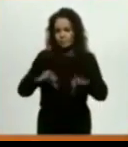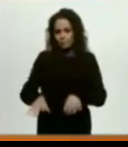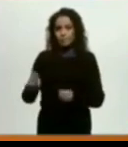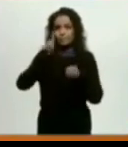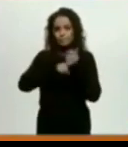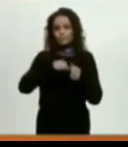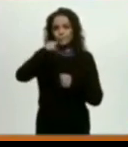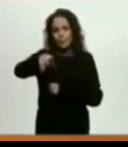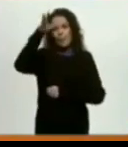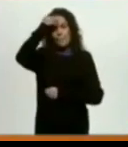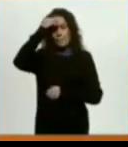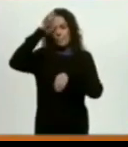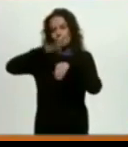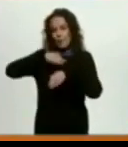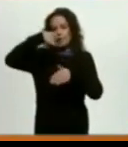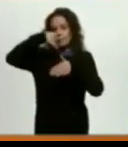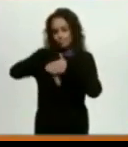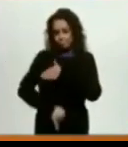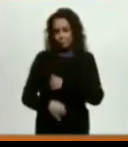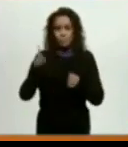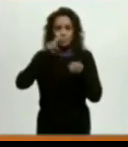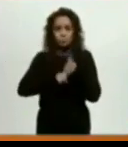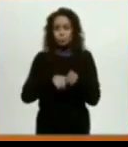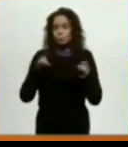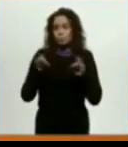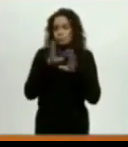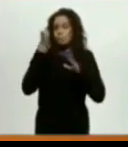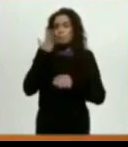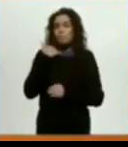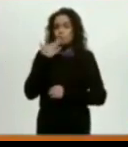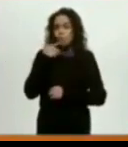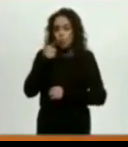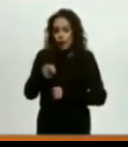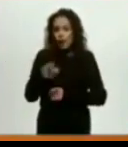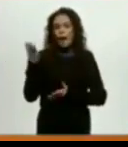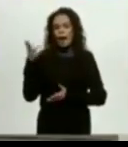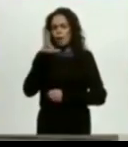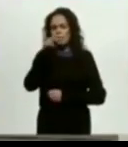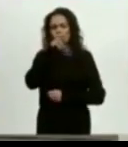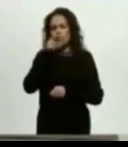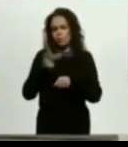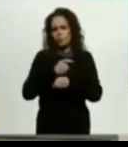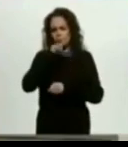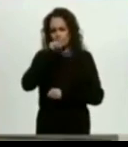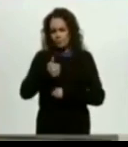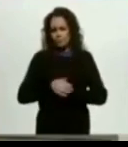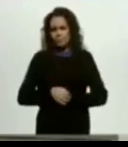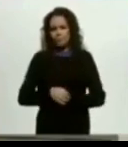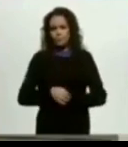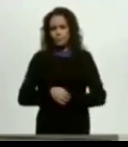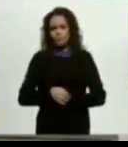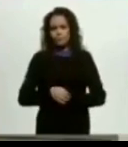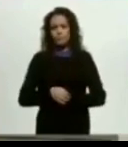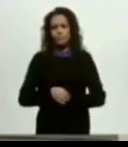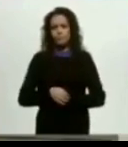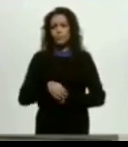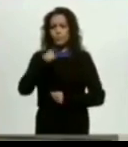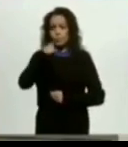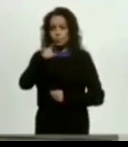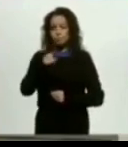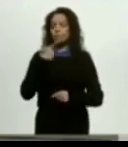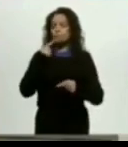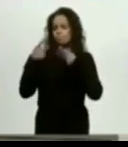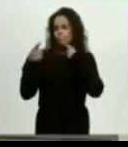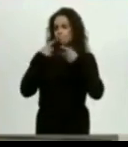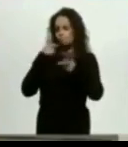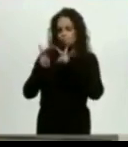saber más. Si no cuentas con estos materiales, no te preocupes. En cualquier caso, platica con